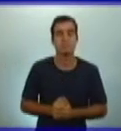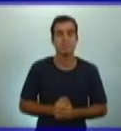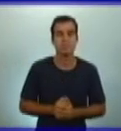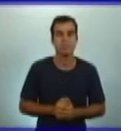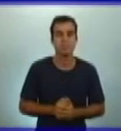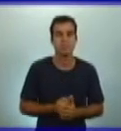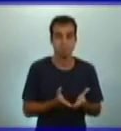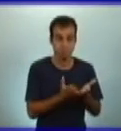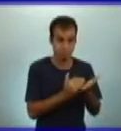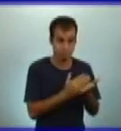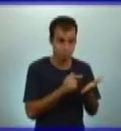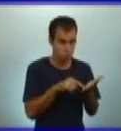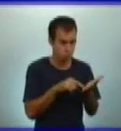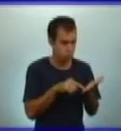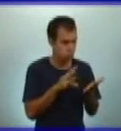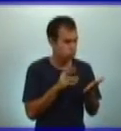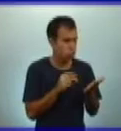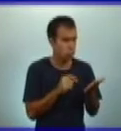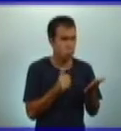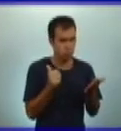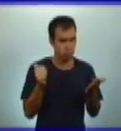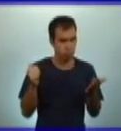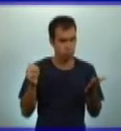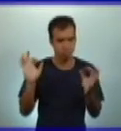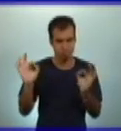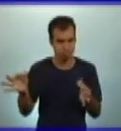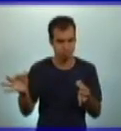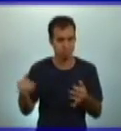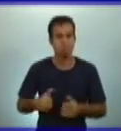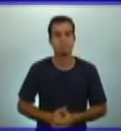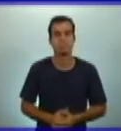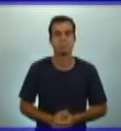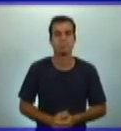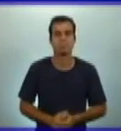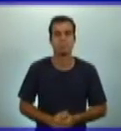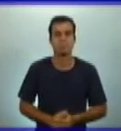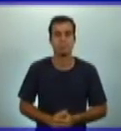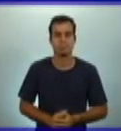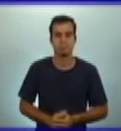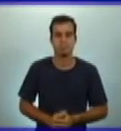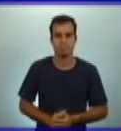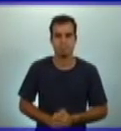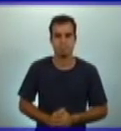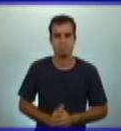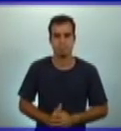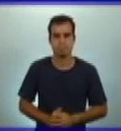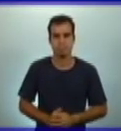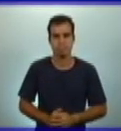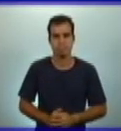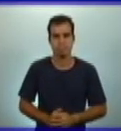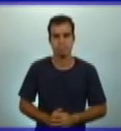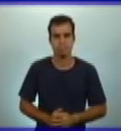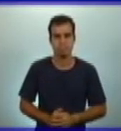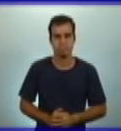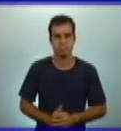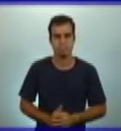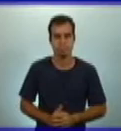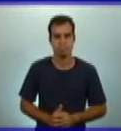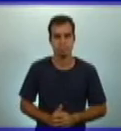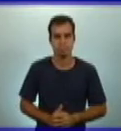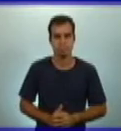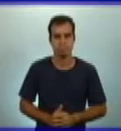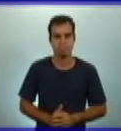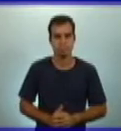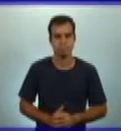las páginas 50 hasta la 65. Repito, por favor, para que todos los